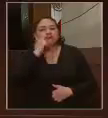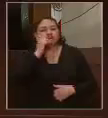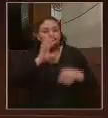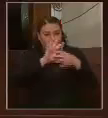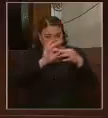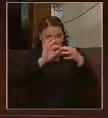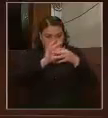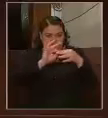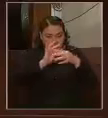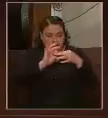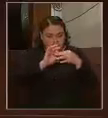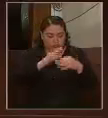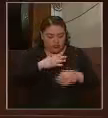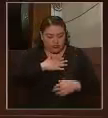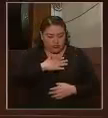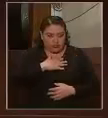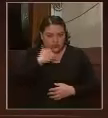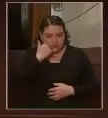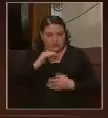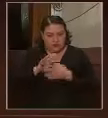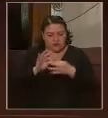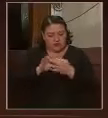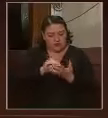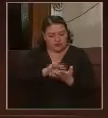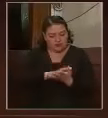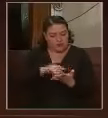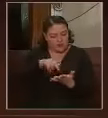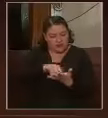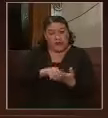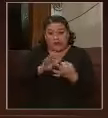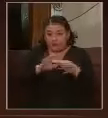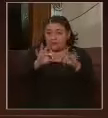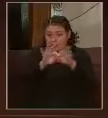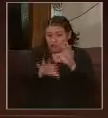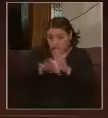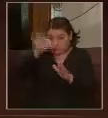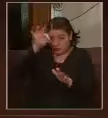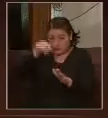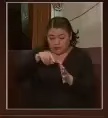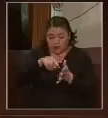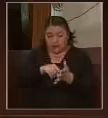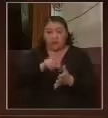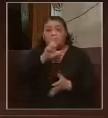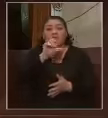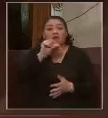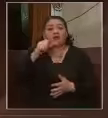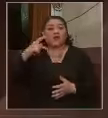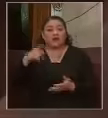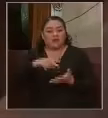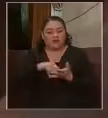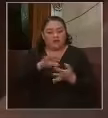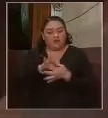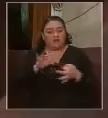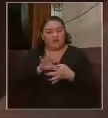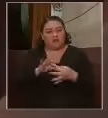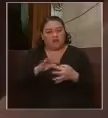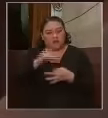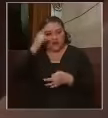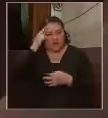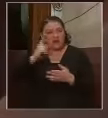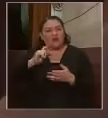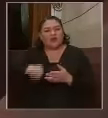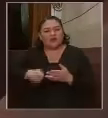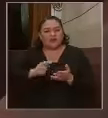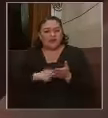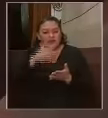quiero solamente evidenciar que aquí hay un criterio importante. Es un criterio en el cual se está estableciendo que la interpretación